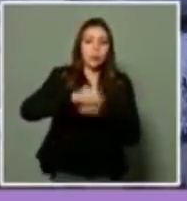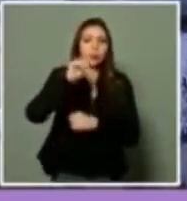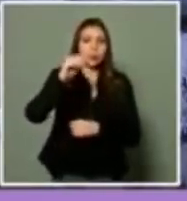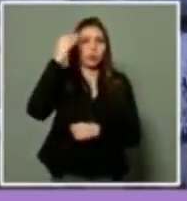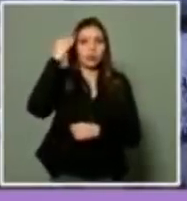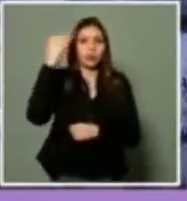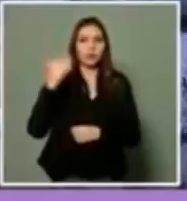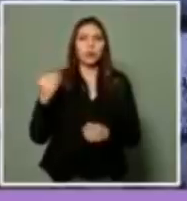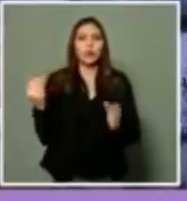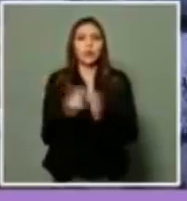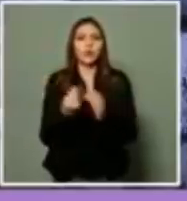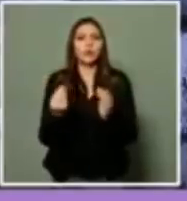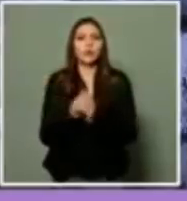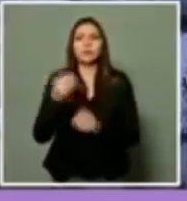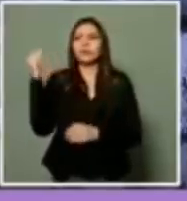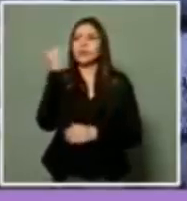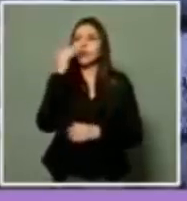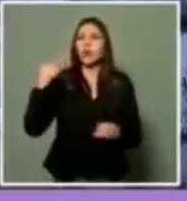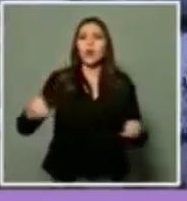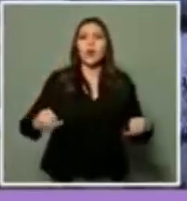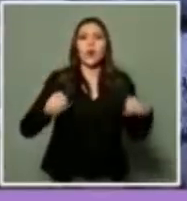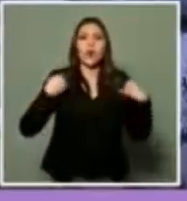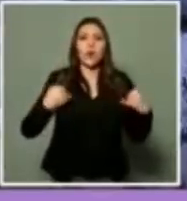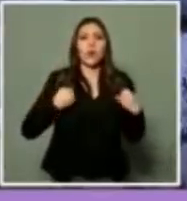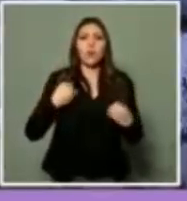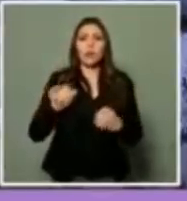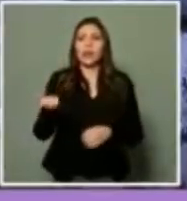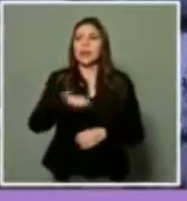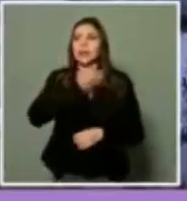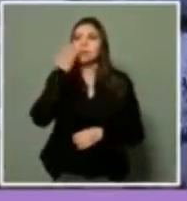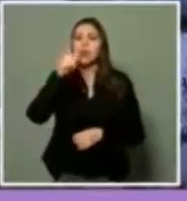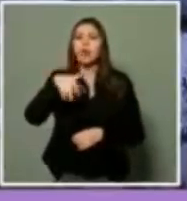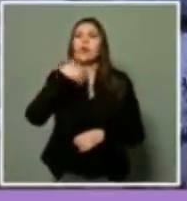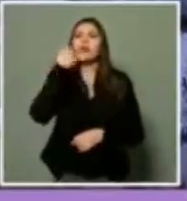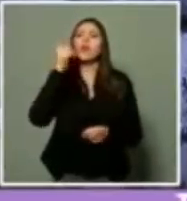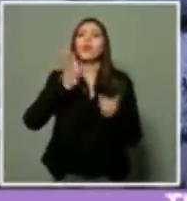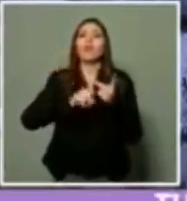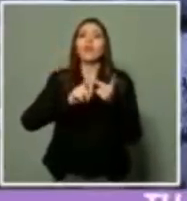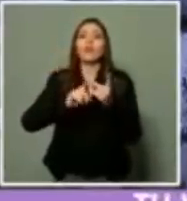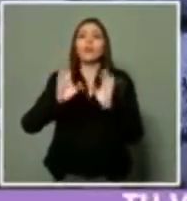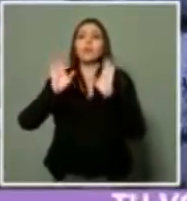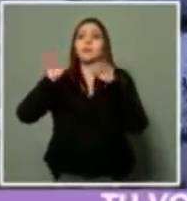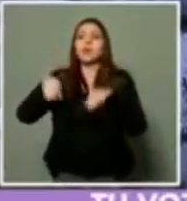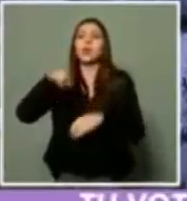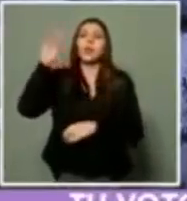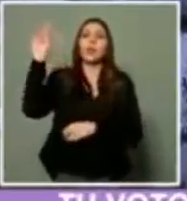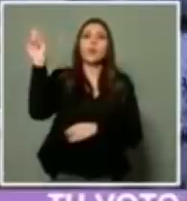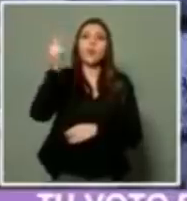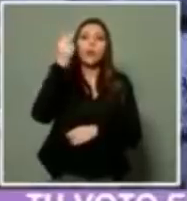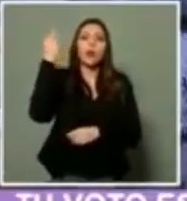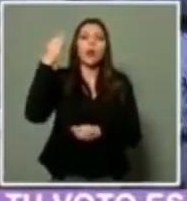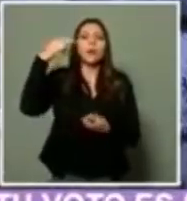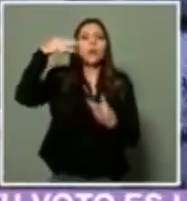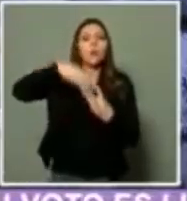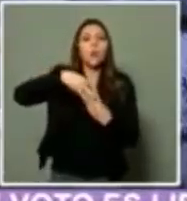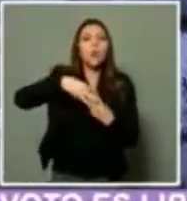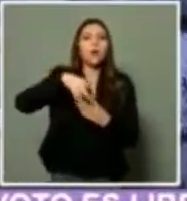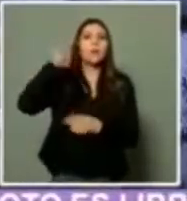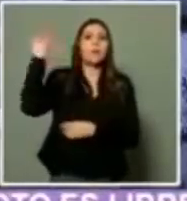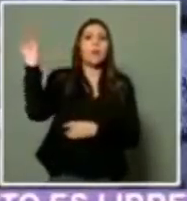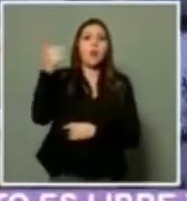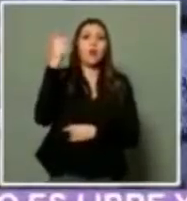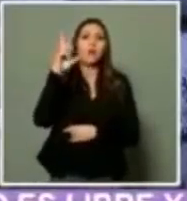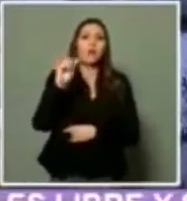cursos gratuitos para que nuestros jóvenes se queden en las escuelas que quieren, UNAM, Politécnico, UAM, no escuelas patito como en